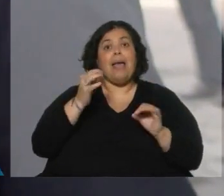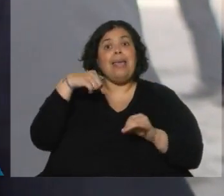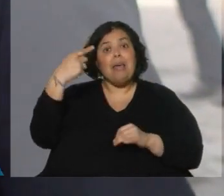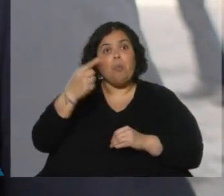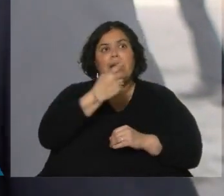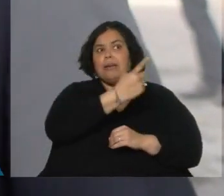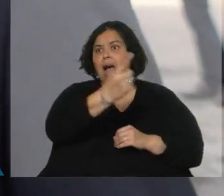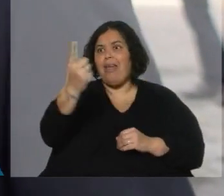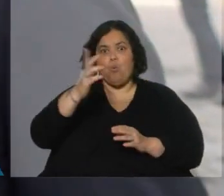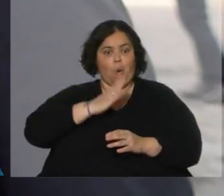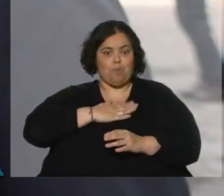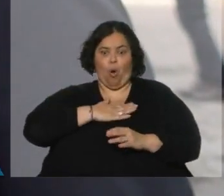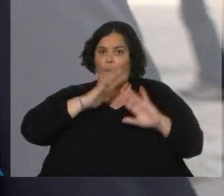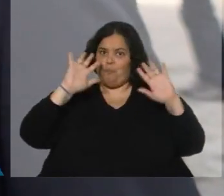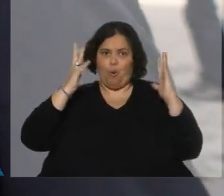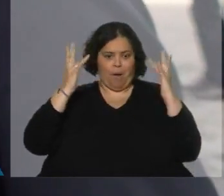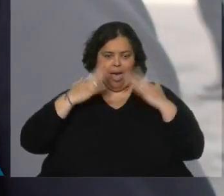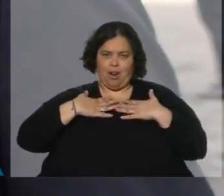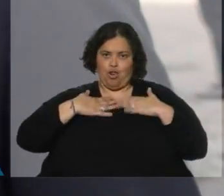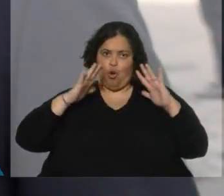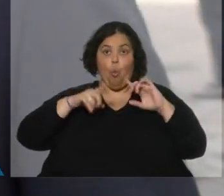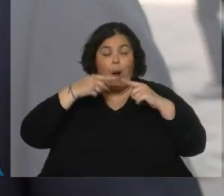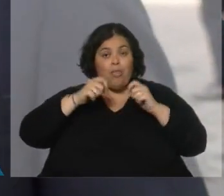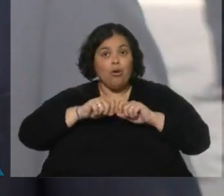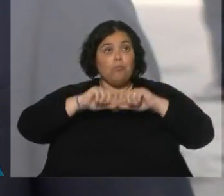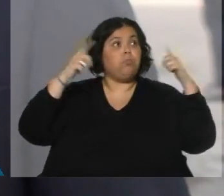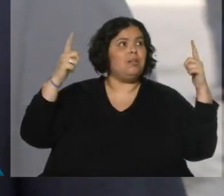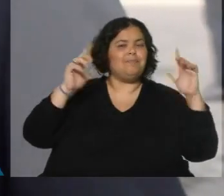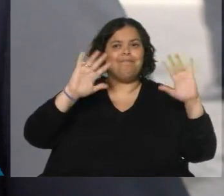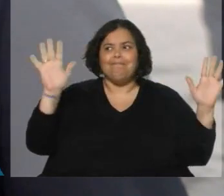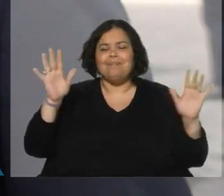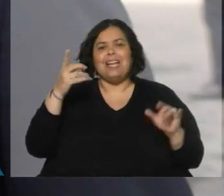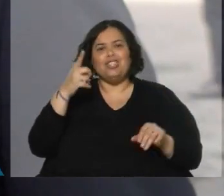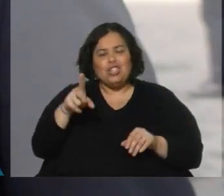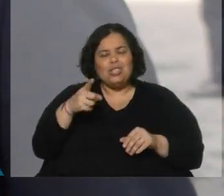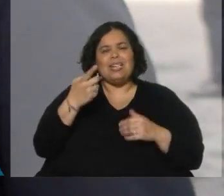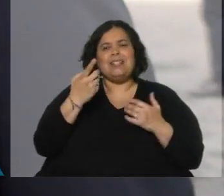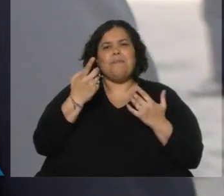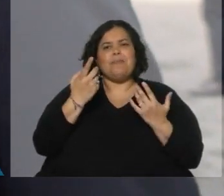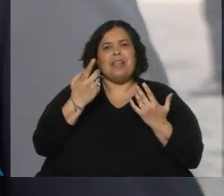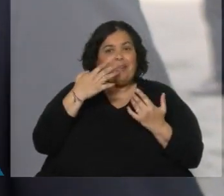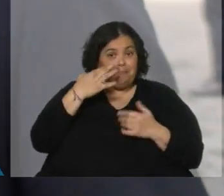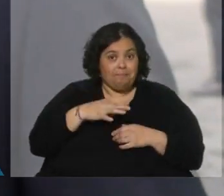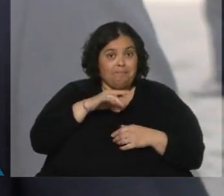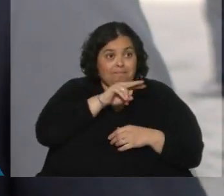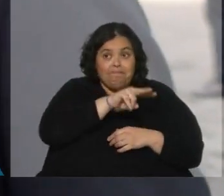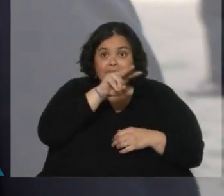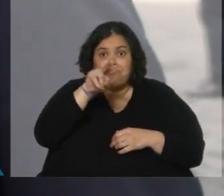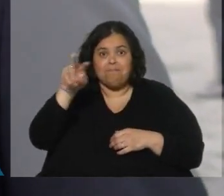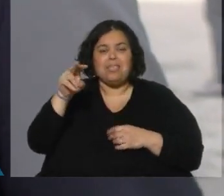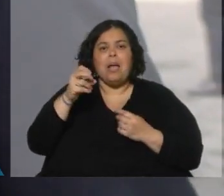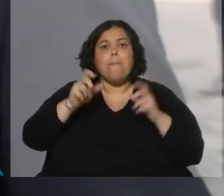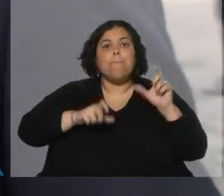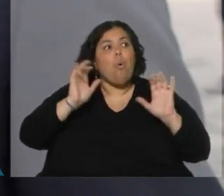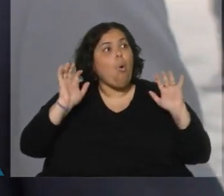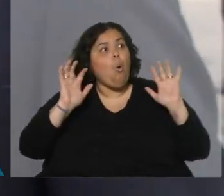del que lo contrata y cuando se arma las posiciones cuando aparecen las sorpresas y realmente este Ahí es donde se ven este el